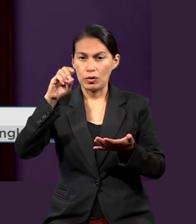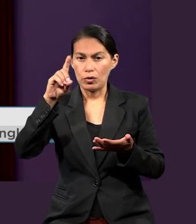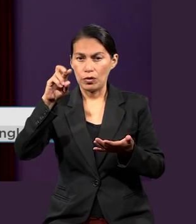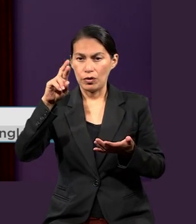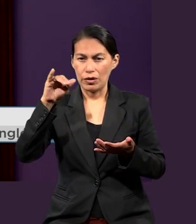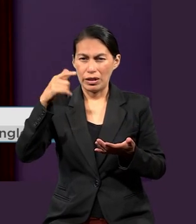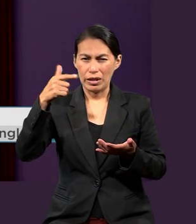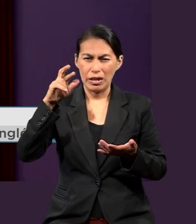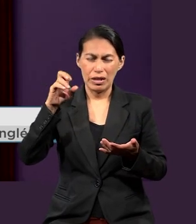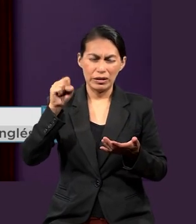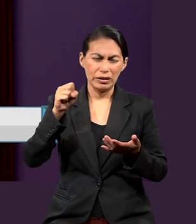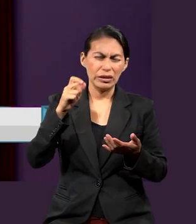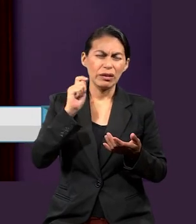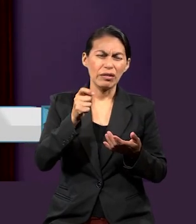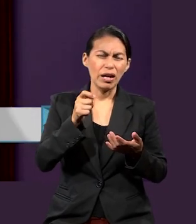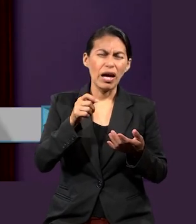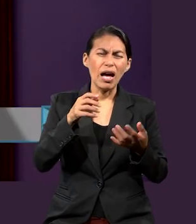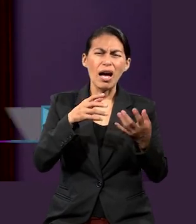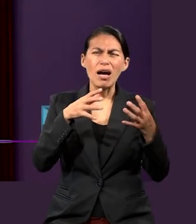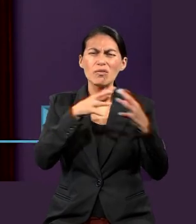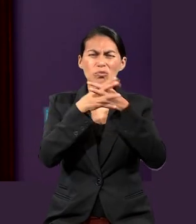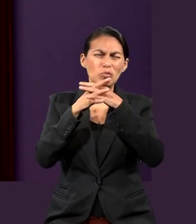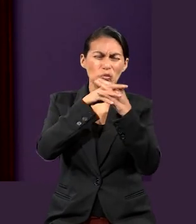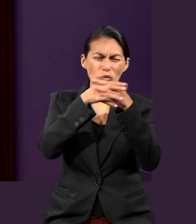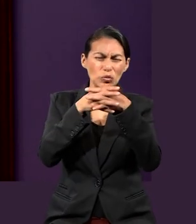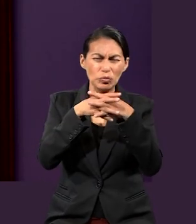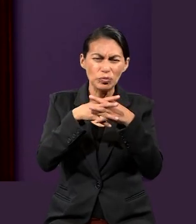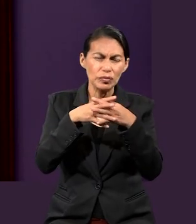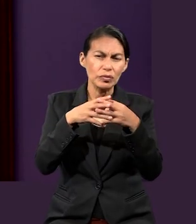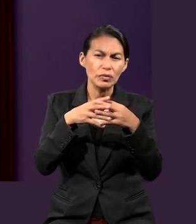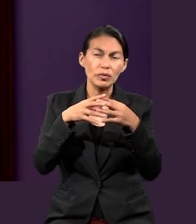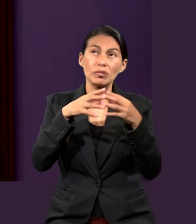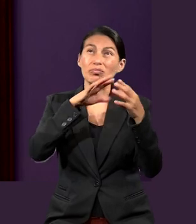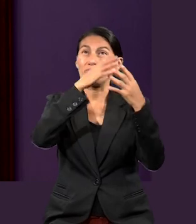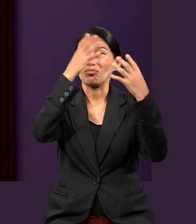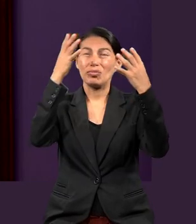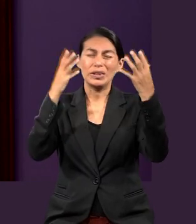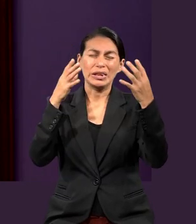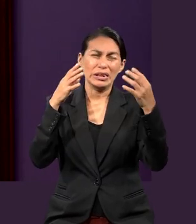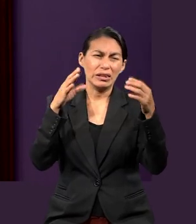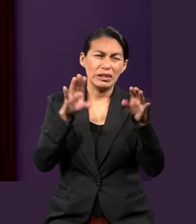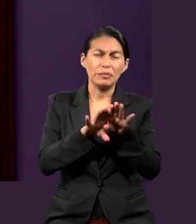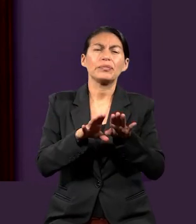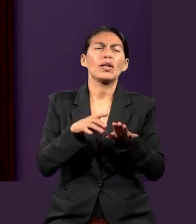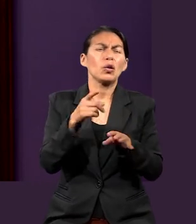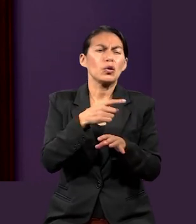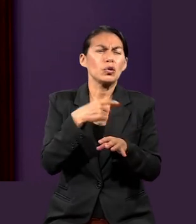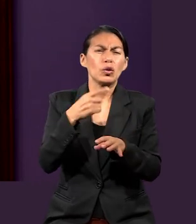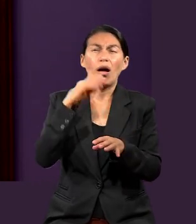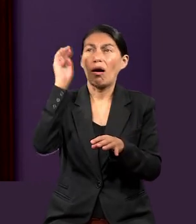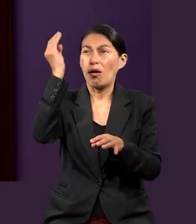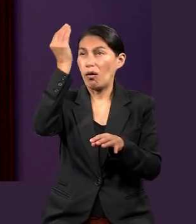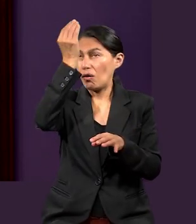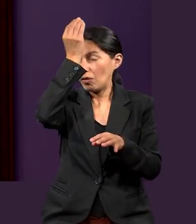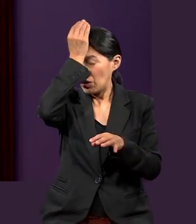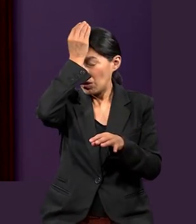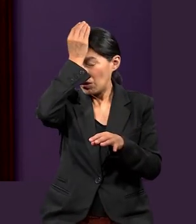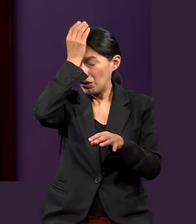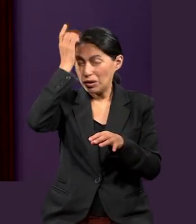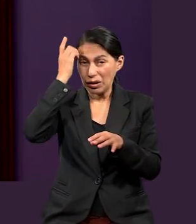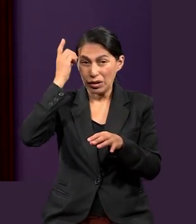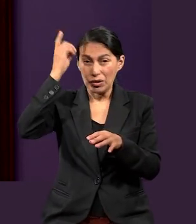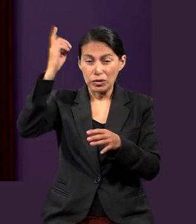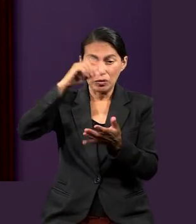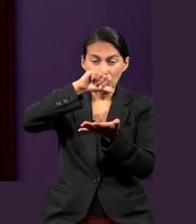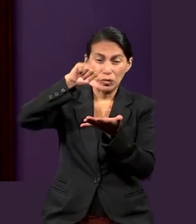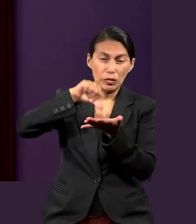en el libro de El Cierre del Conflicto Cósmico, que dice lo siguiente, debemos colocar intencionalmente al Cordero que